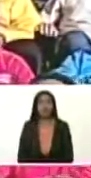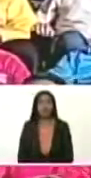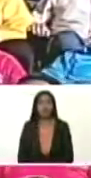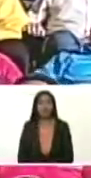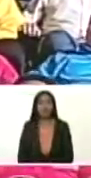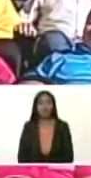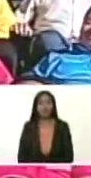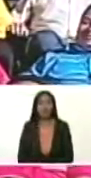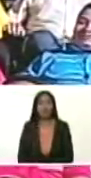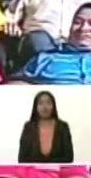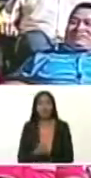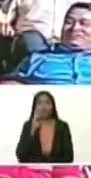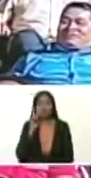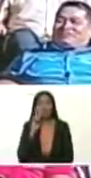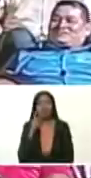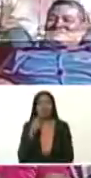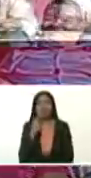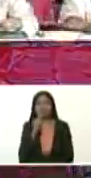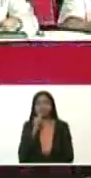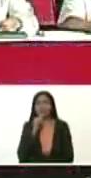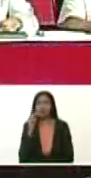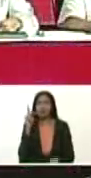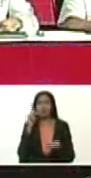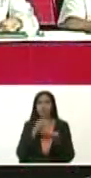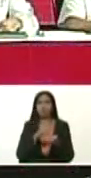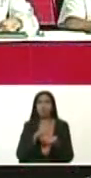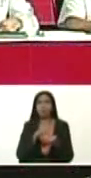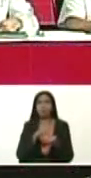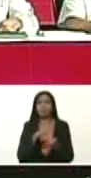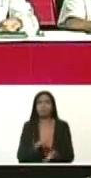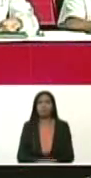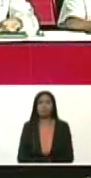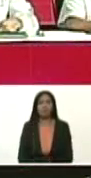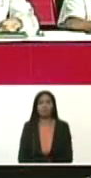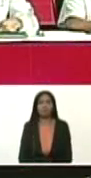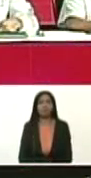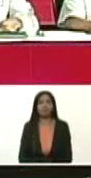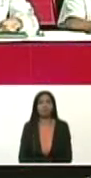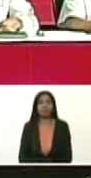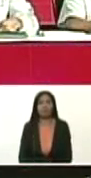Y miren, miren quién está aquí. Miren quién está aquí.